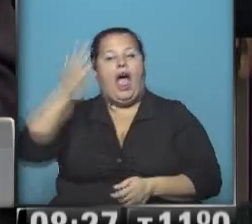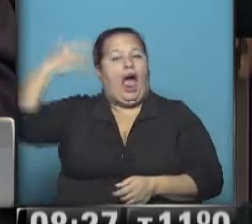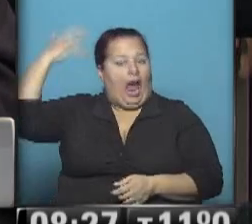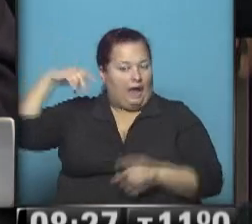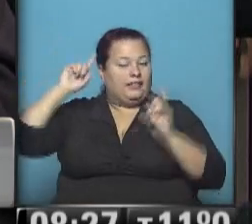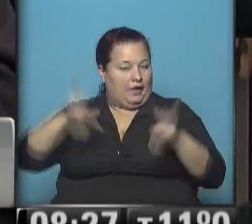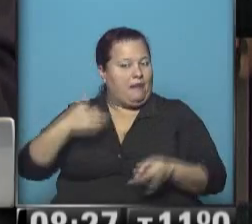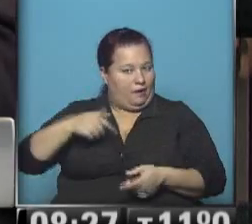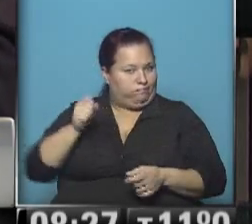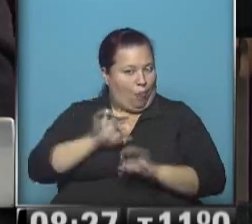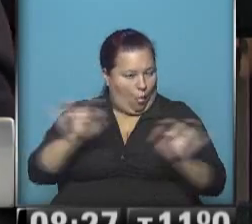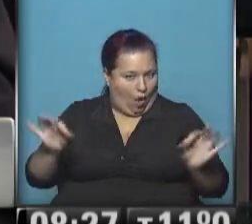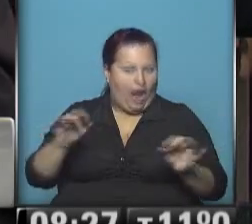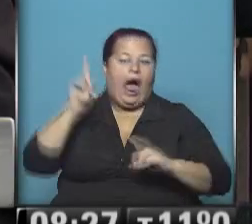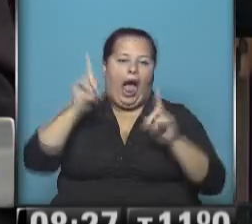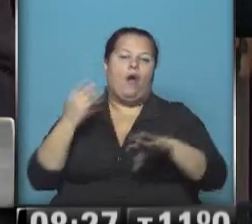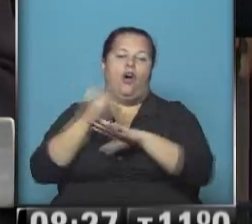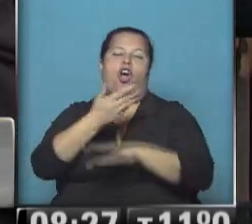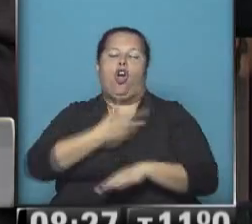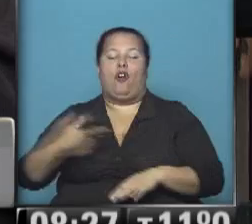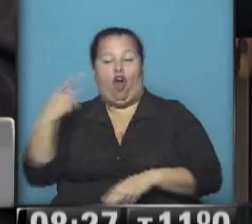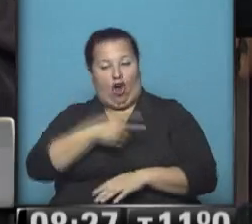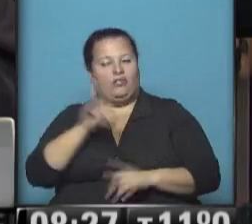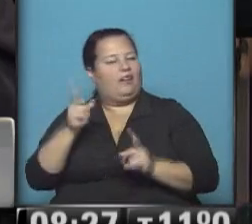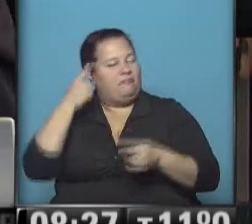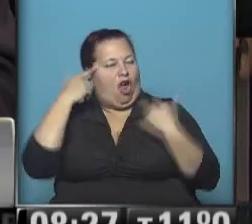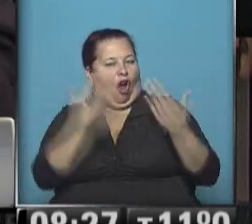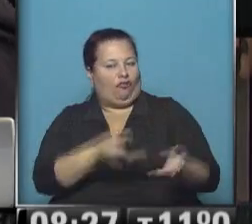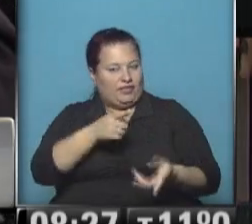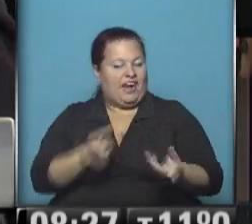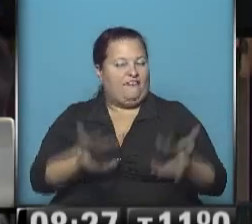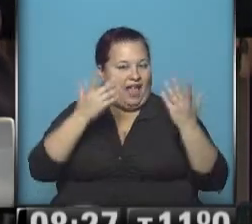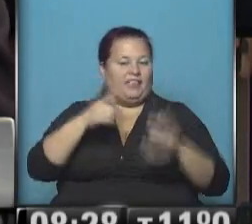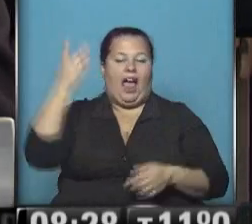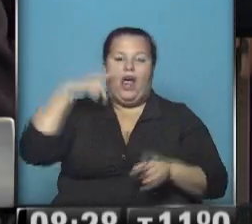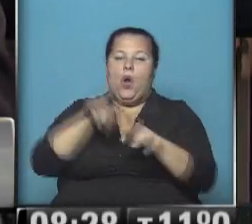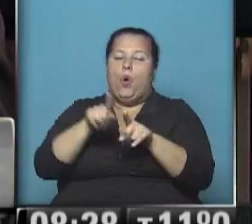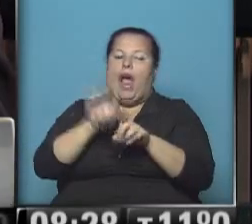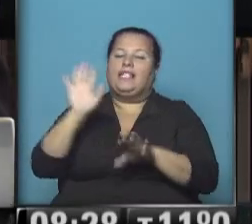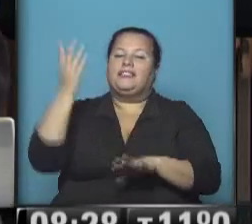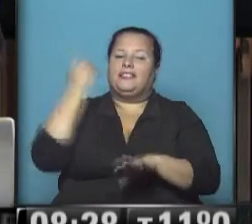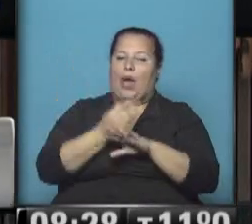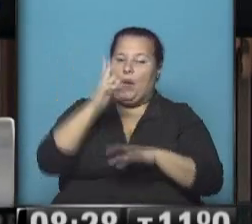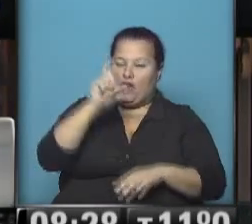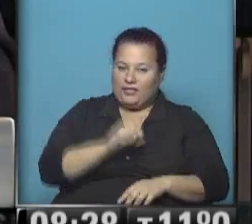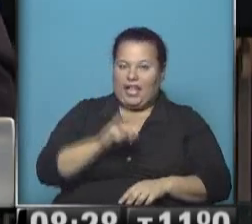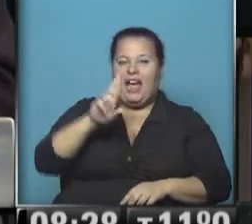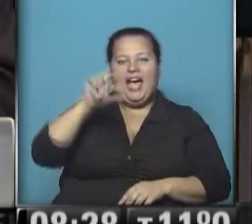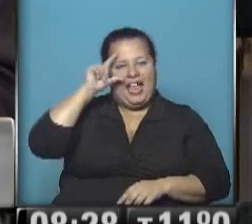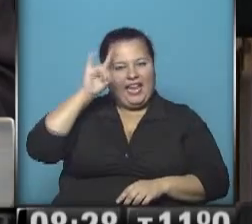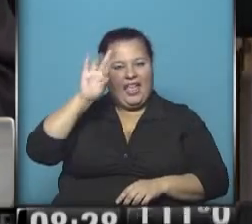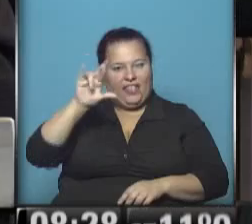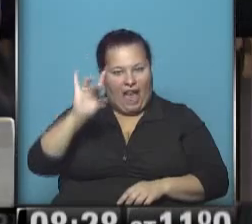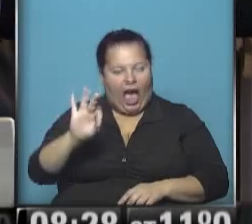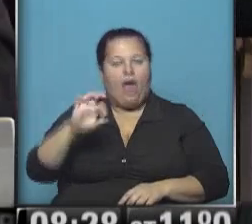también en argentina se vivieron bueno hay candidato de la oposición que eran partidarios de la meta de inflación el han aplicado cuando hicieron en el banco central martín redrado para